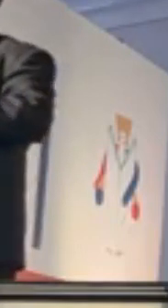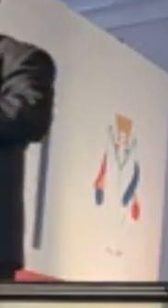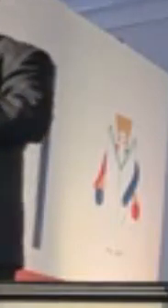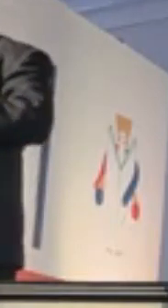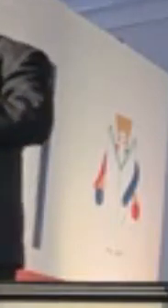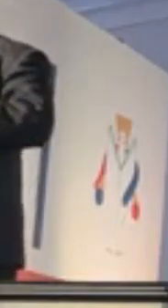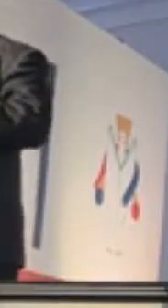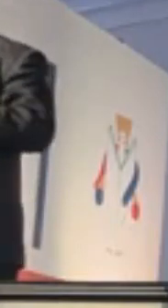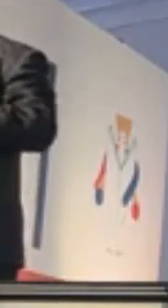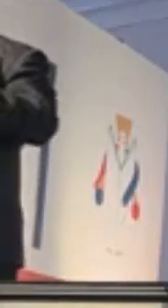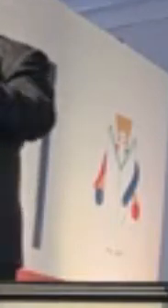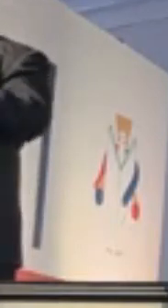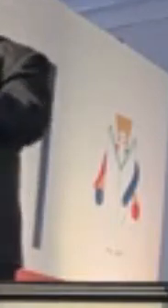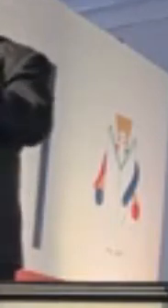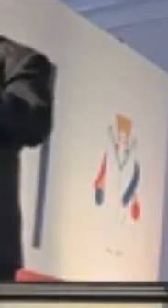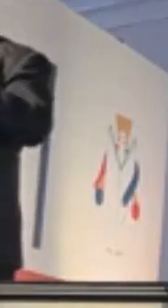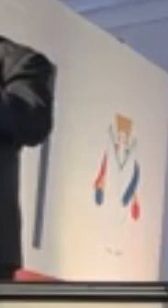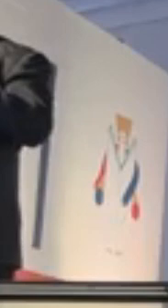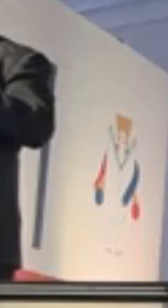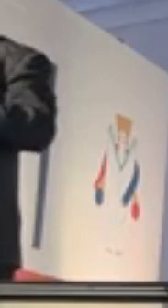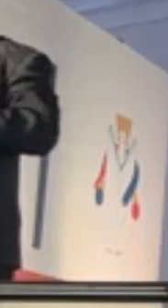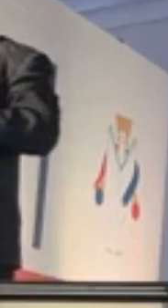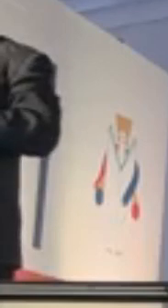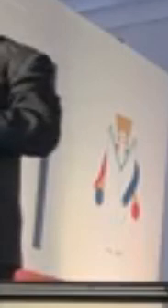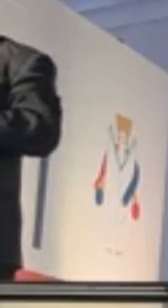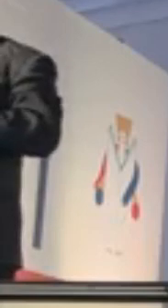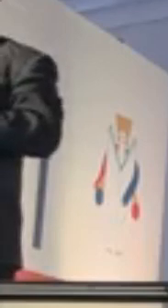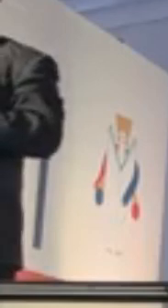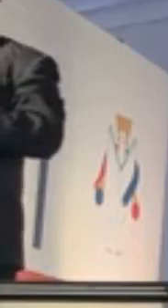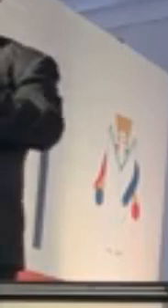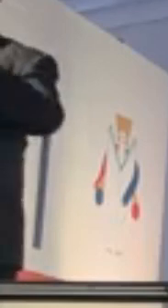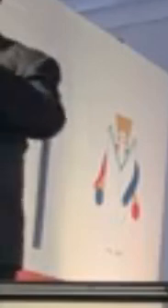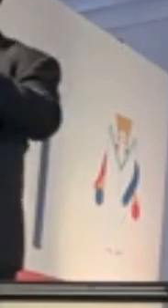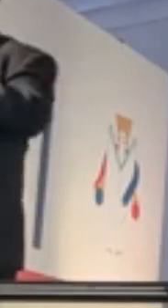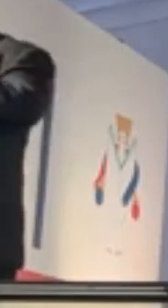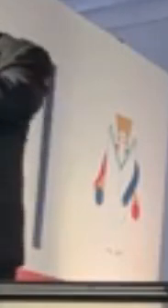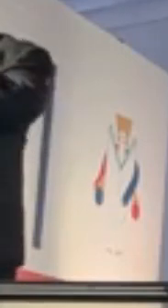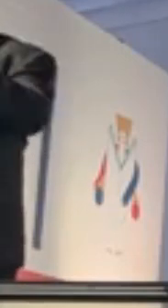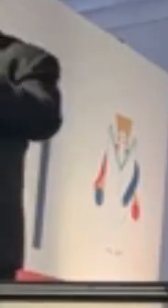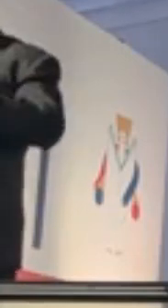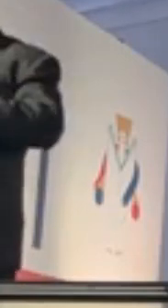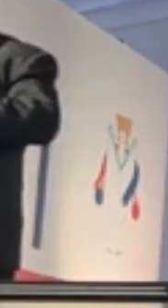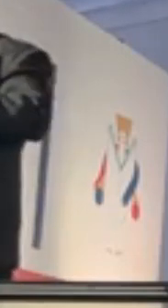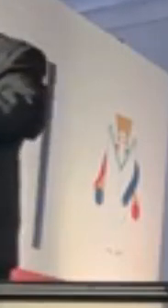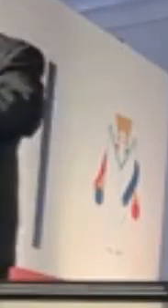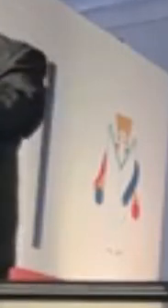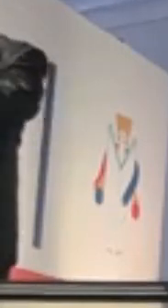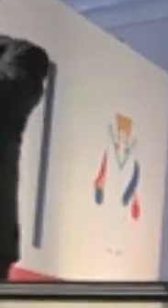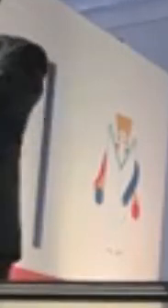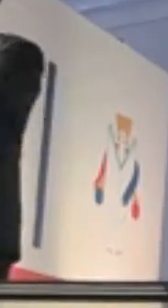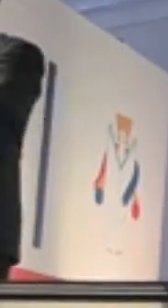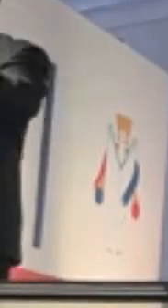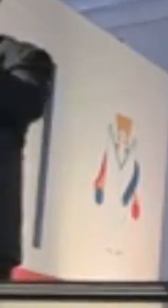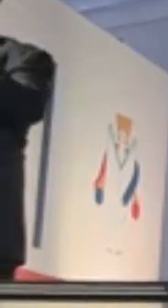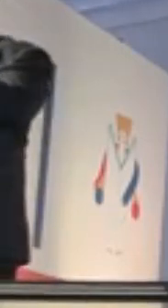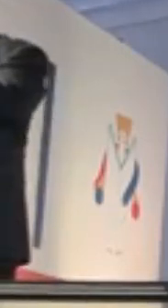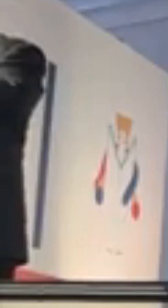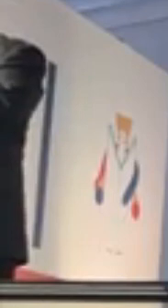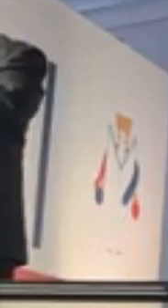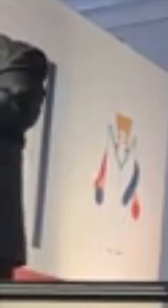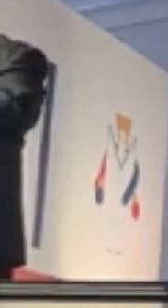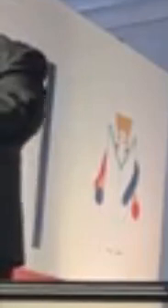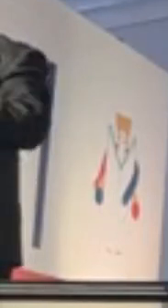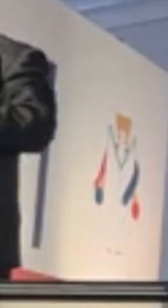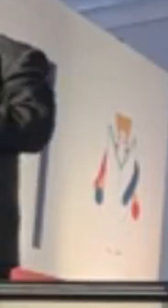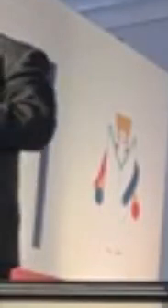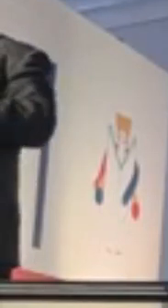contrahegemónica, que desarticularon en buena medida diferentes escenarios a Estados Unidos y que obviamente supusieron un